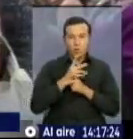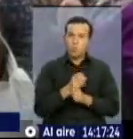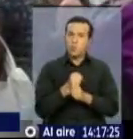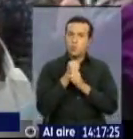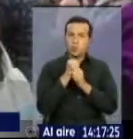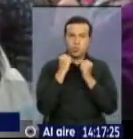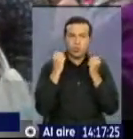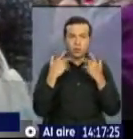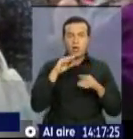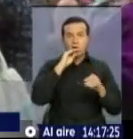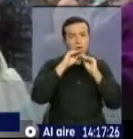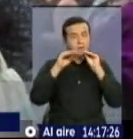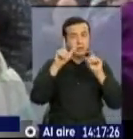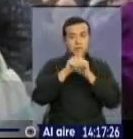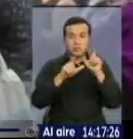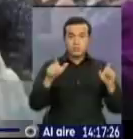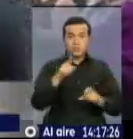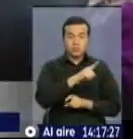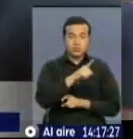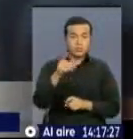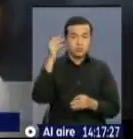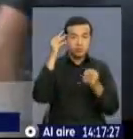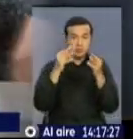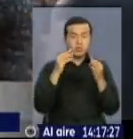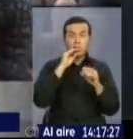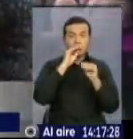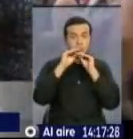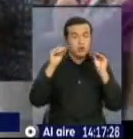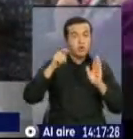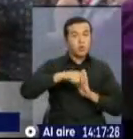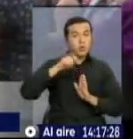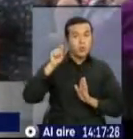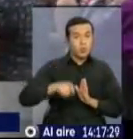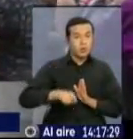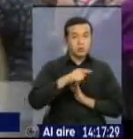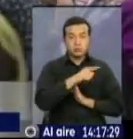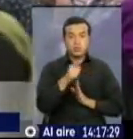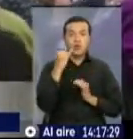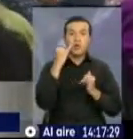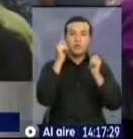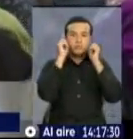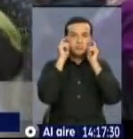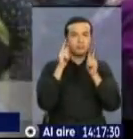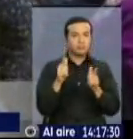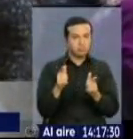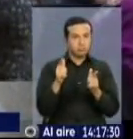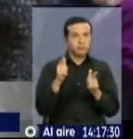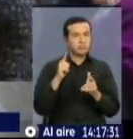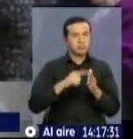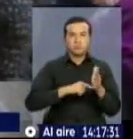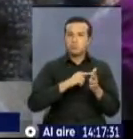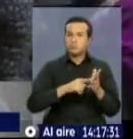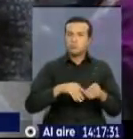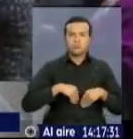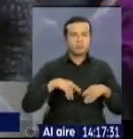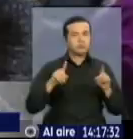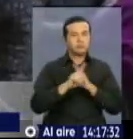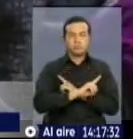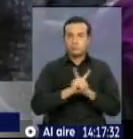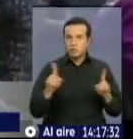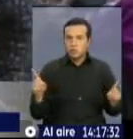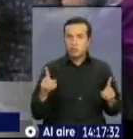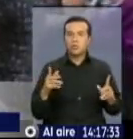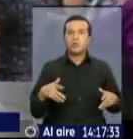A recordarles a los operadores de justicia, recordarles a los jueces que estamos vigilantes, que no permitiremos leguleyadas, que